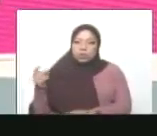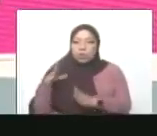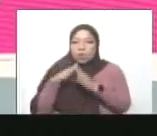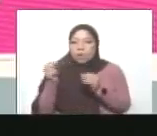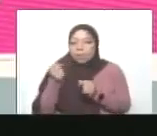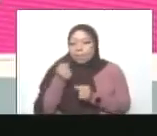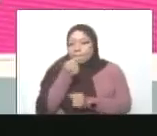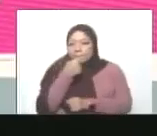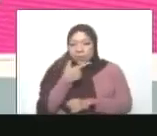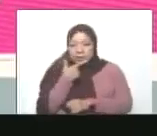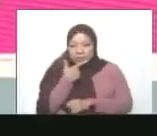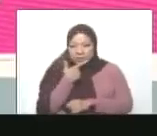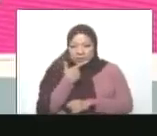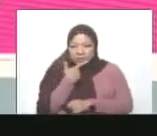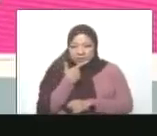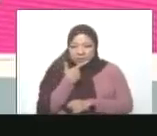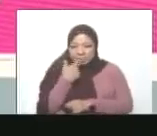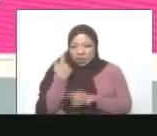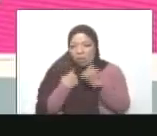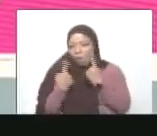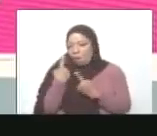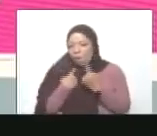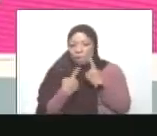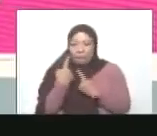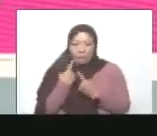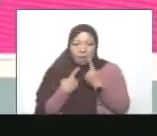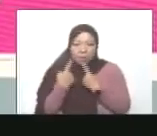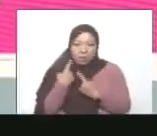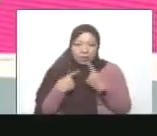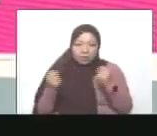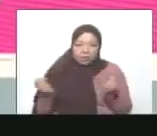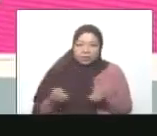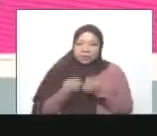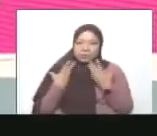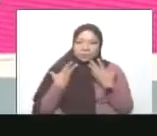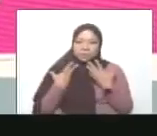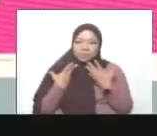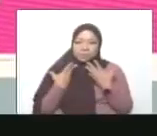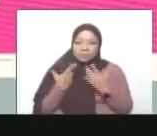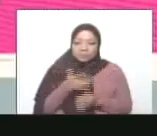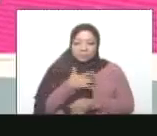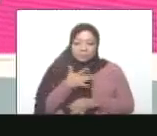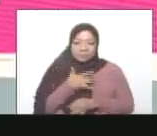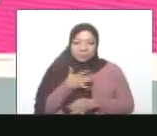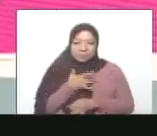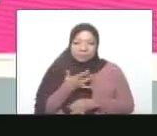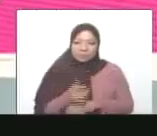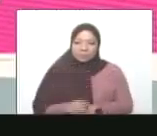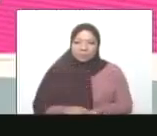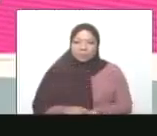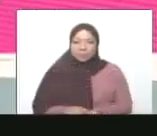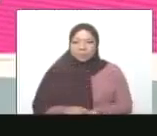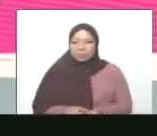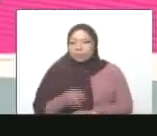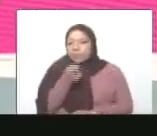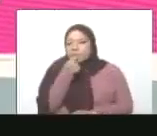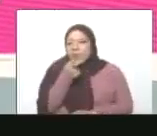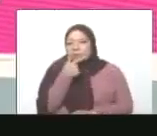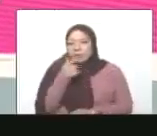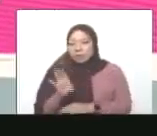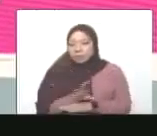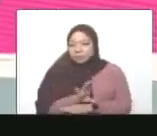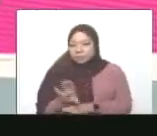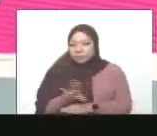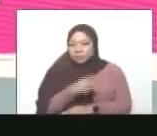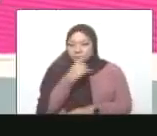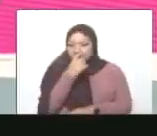el alma de colorido, de belleza, de sonido. Más bello, imposible.